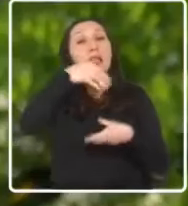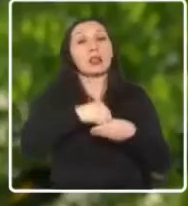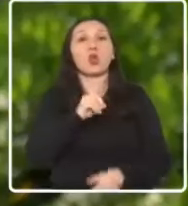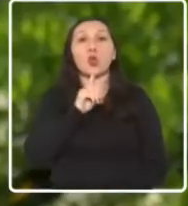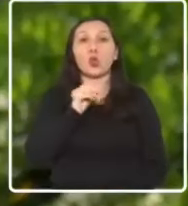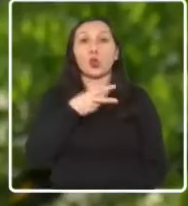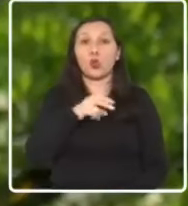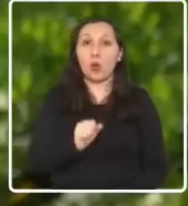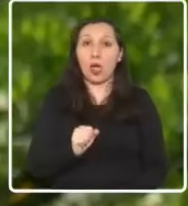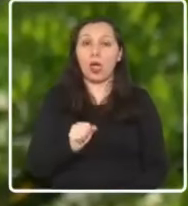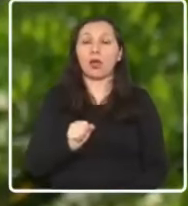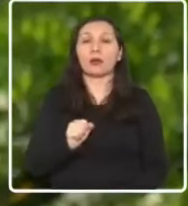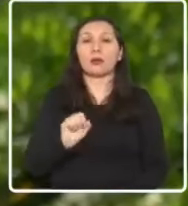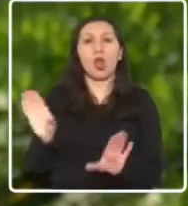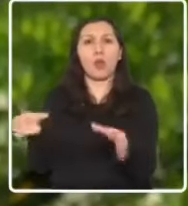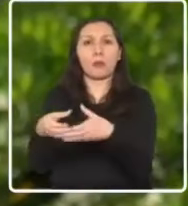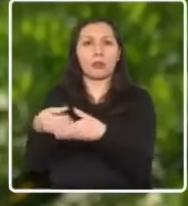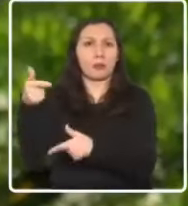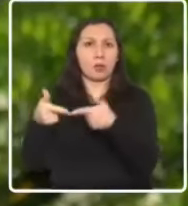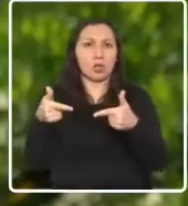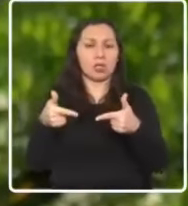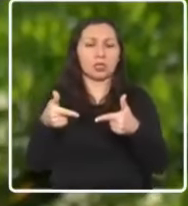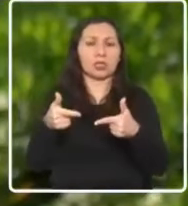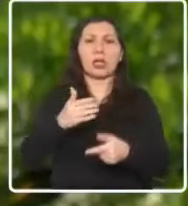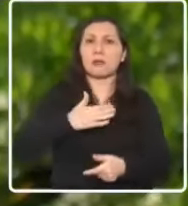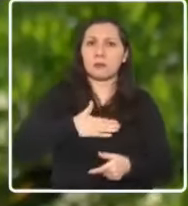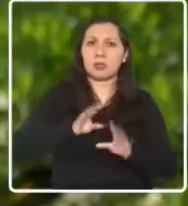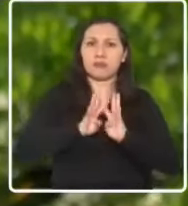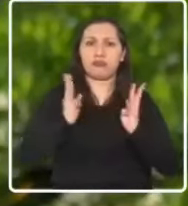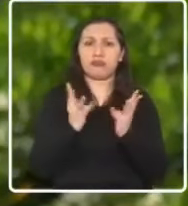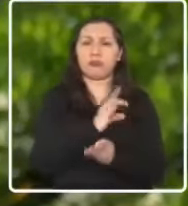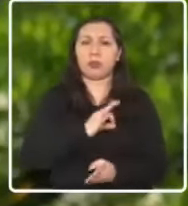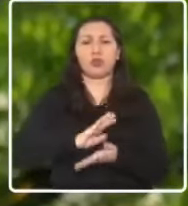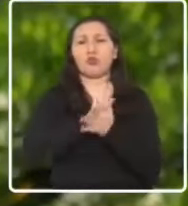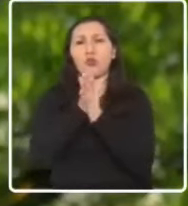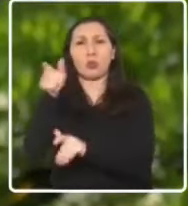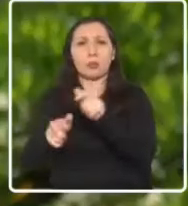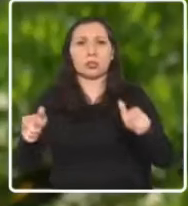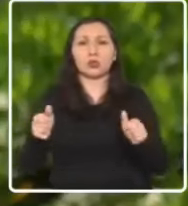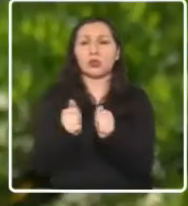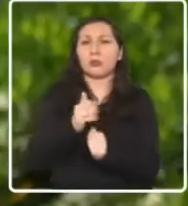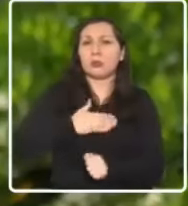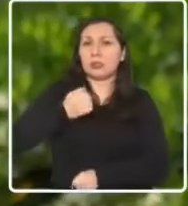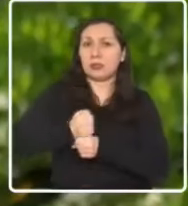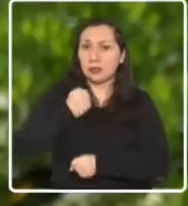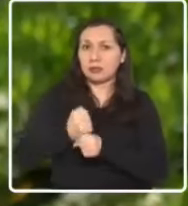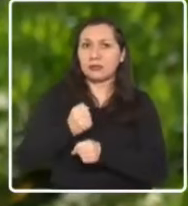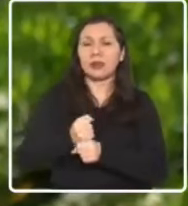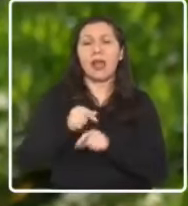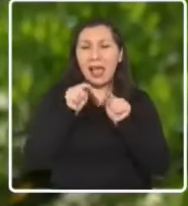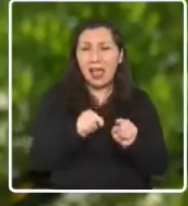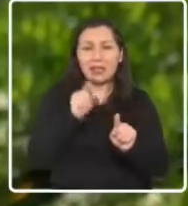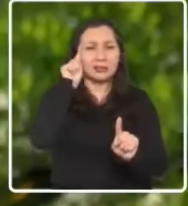Tohá, con mi comité político, con mi gabinete y con todos mis colaboradores, ese es y